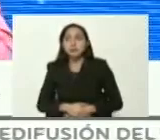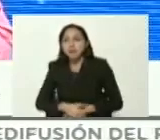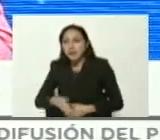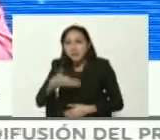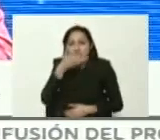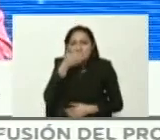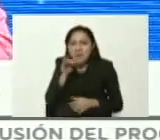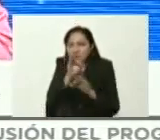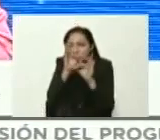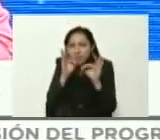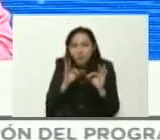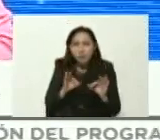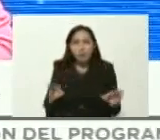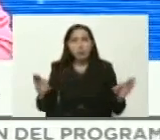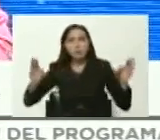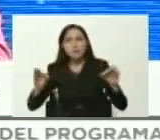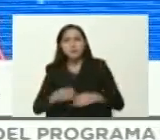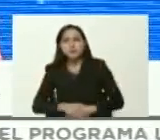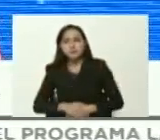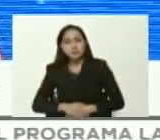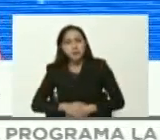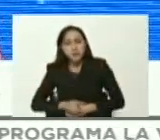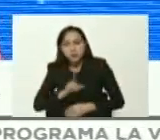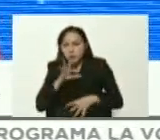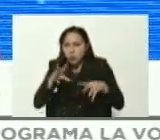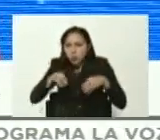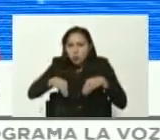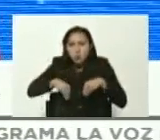enmascarada, de guerra silenciosa.